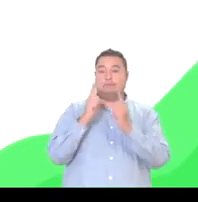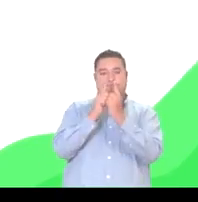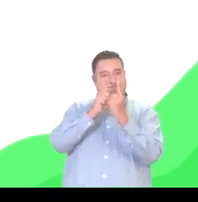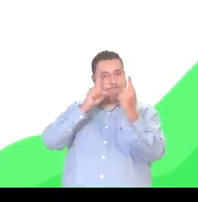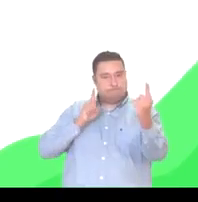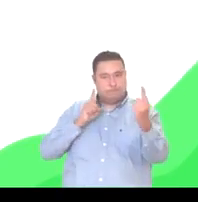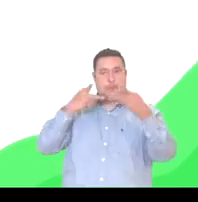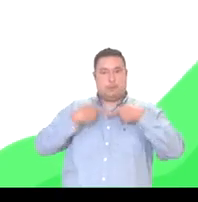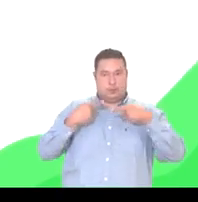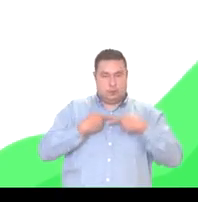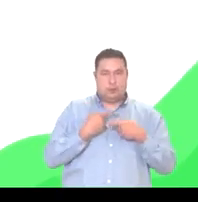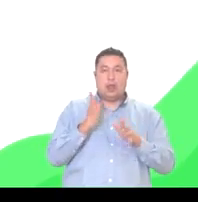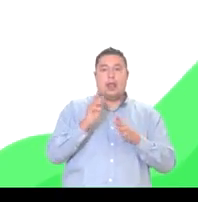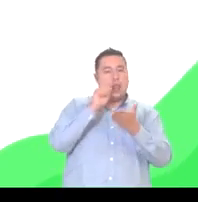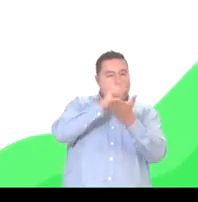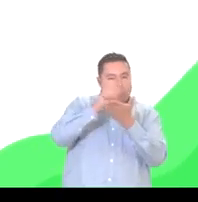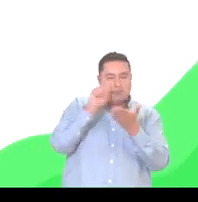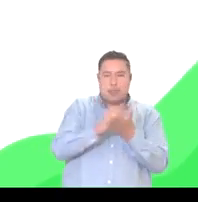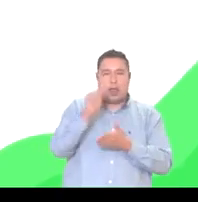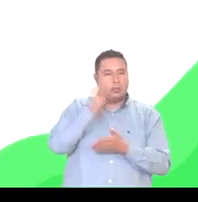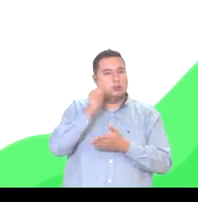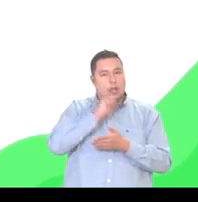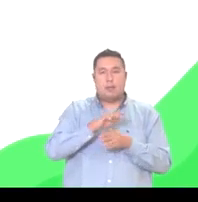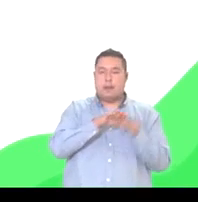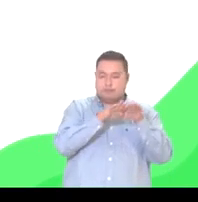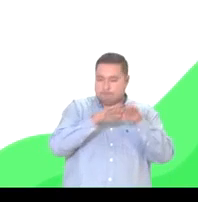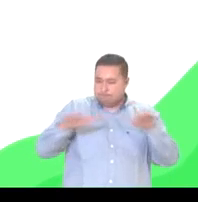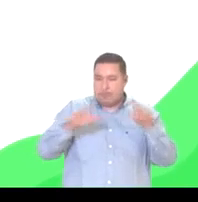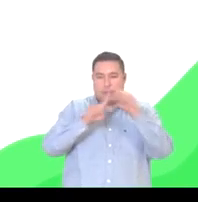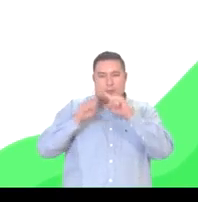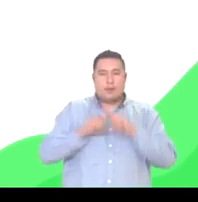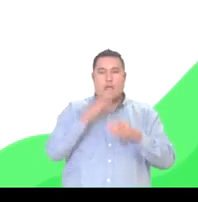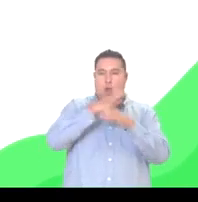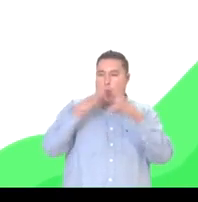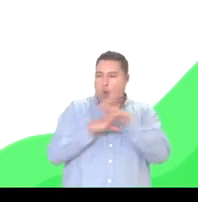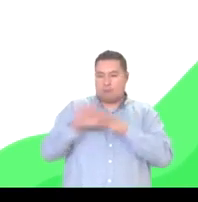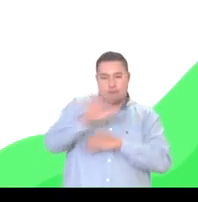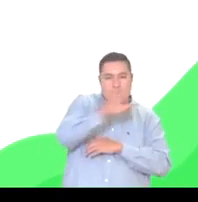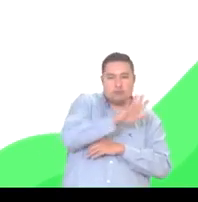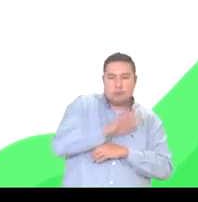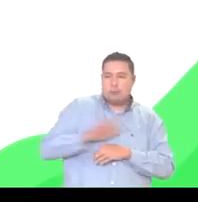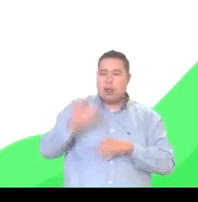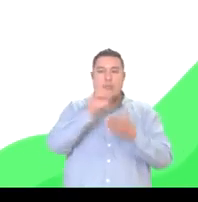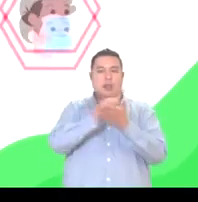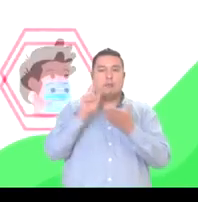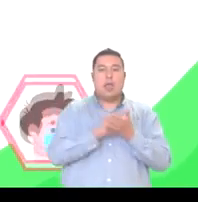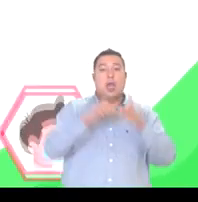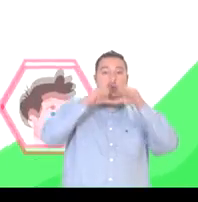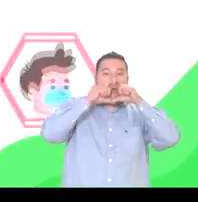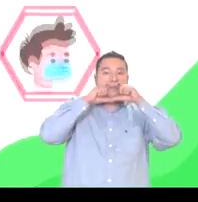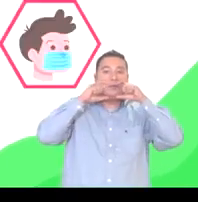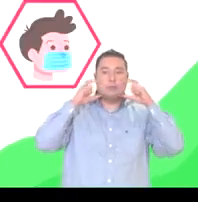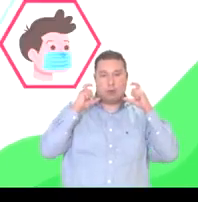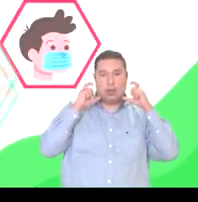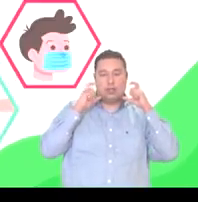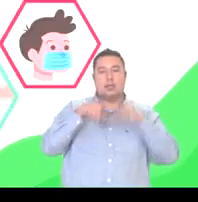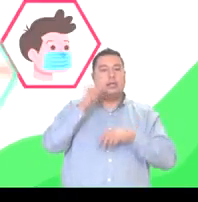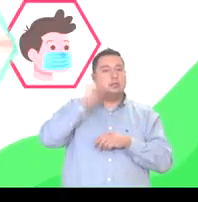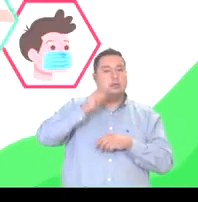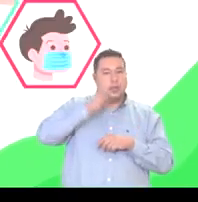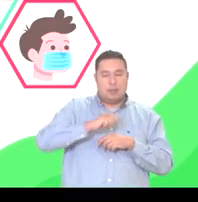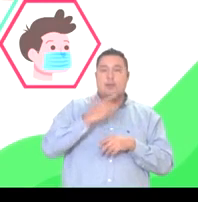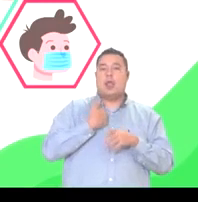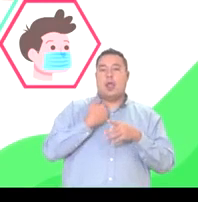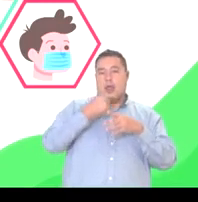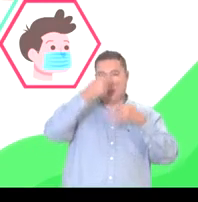con otras personas. Limpiar y desinfectar superficies y objetos de uso común. Uso de cubrebocas. Hacer uso